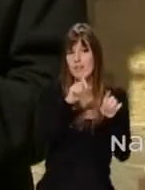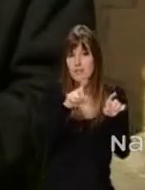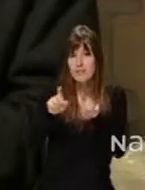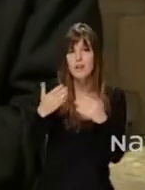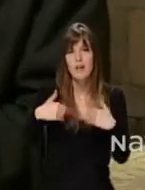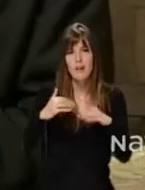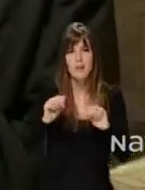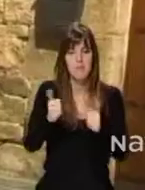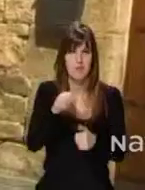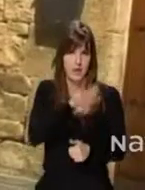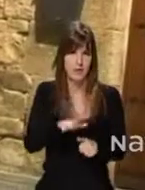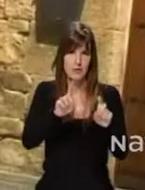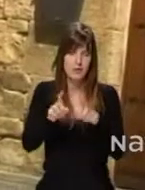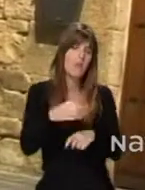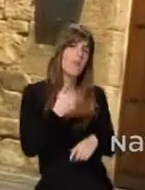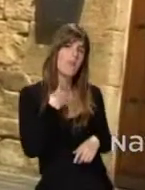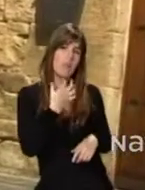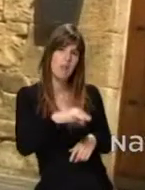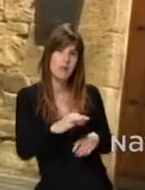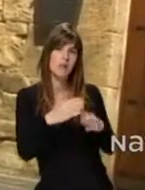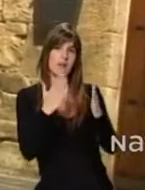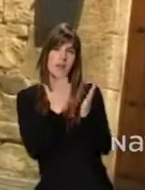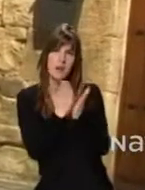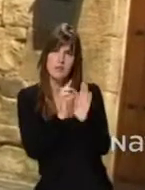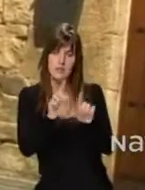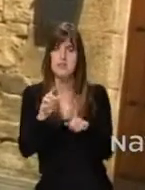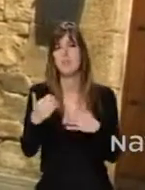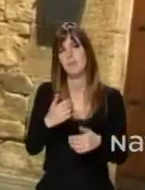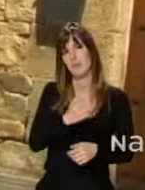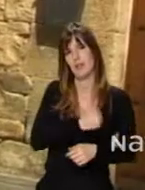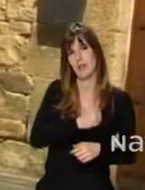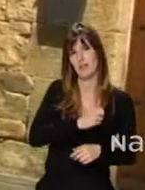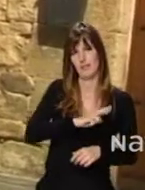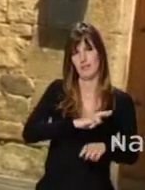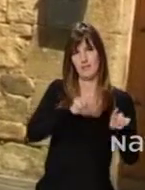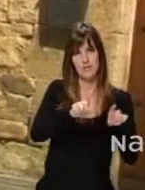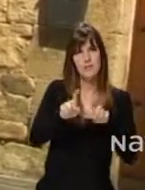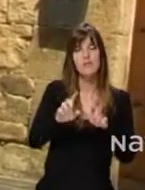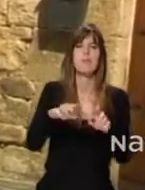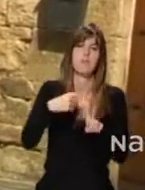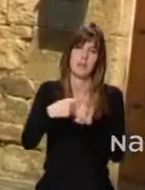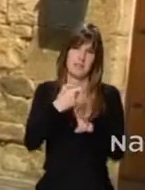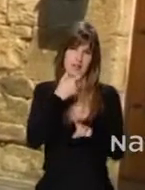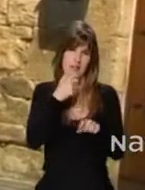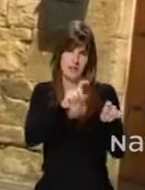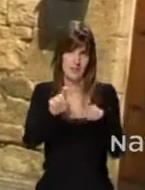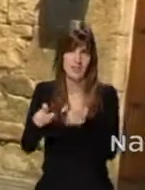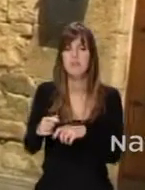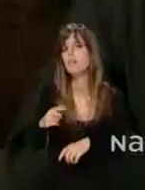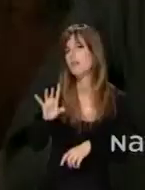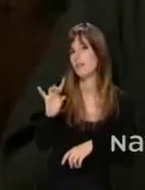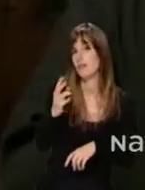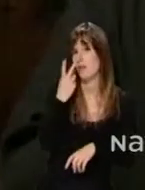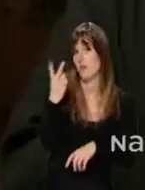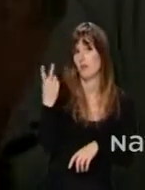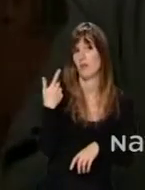puesto a trabajar en ello con los niños. ¿Ah, sí? ¿Dais clases de inglés? Sí, aparte de la catequesis y de todas esas cosas. Sí. Pues hace un par de